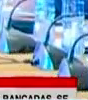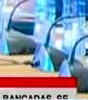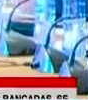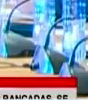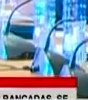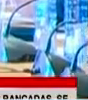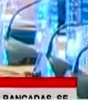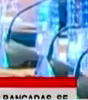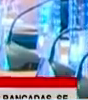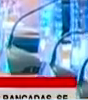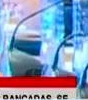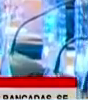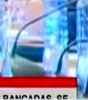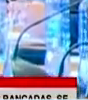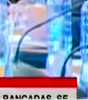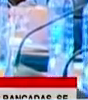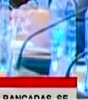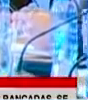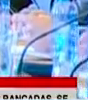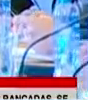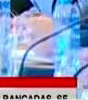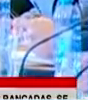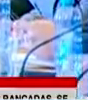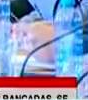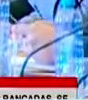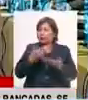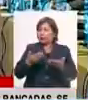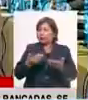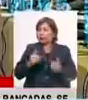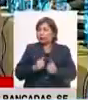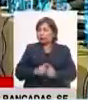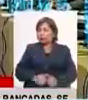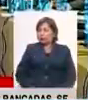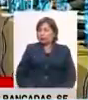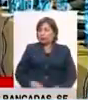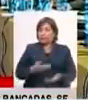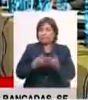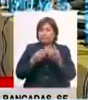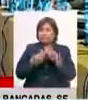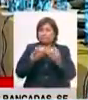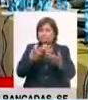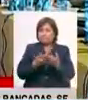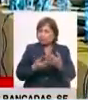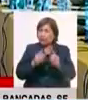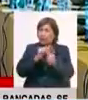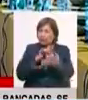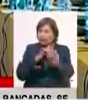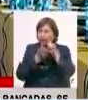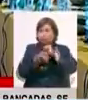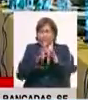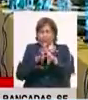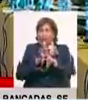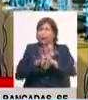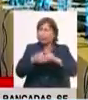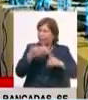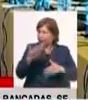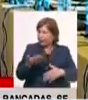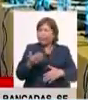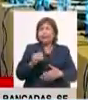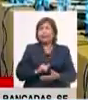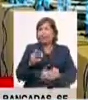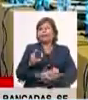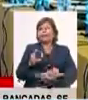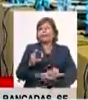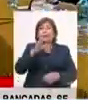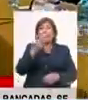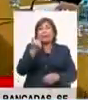por la Defensoría es parte de las responsabilidades funcionales que le da la Constitución, pero debe decirse que el gobierno no